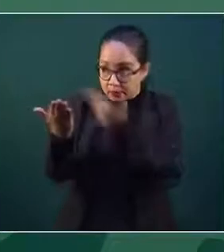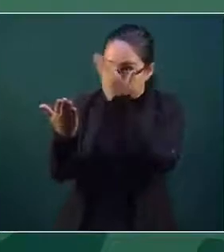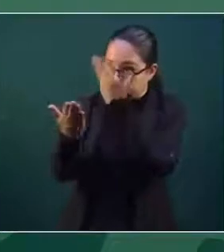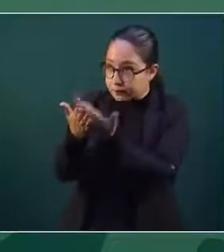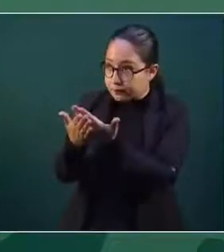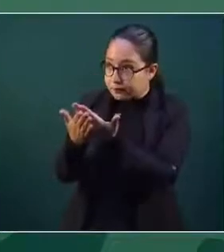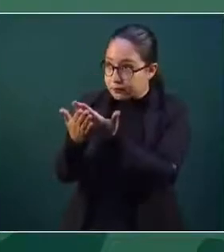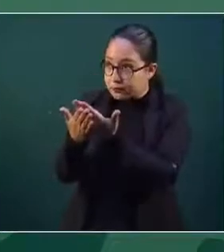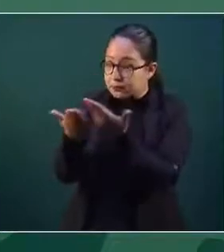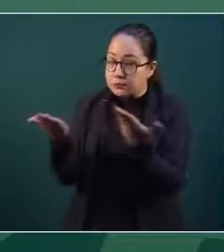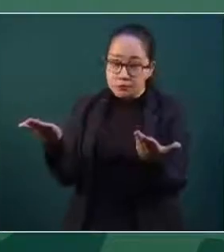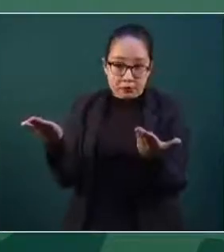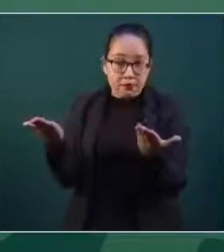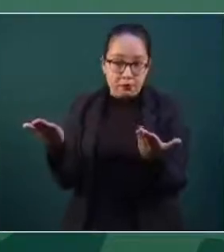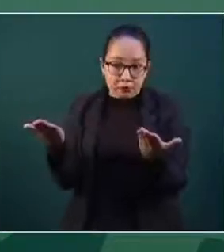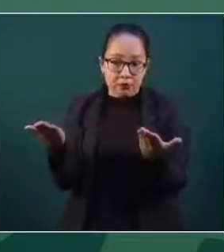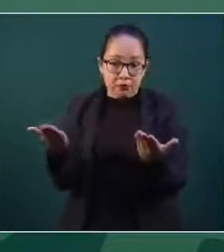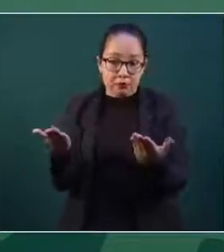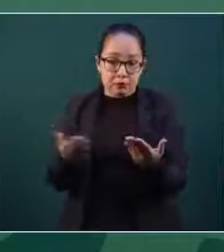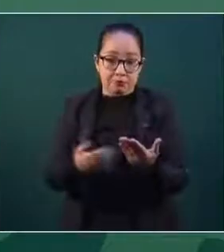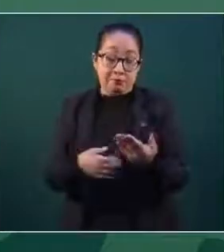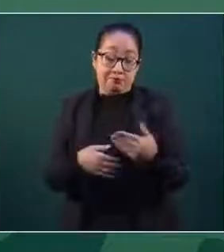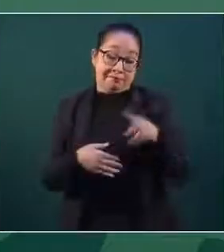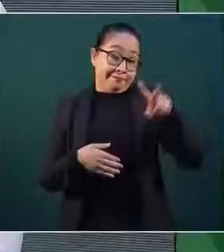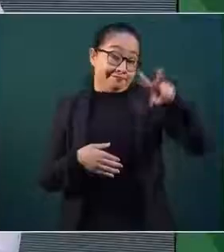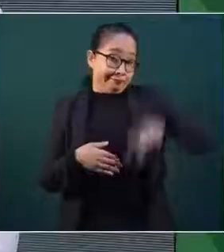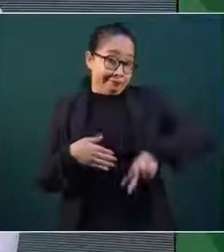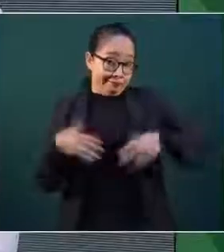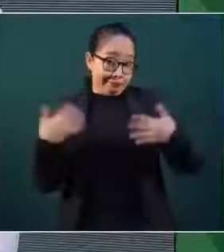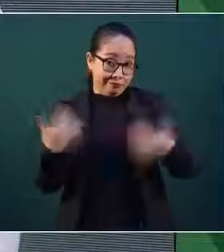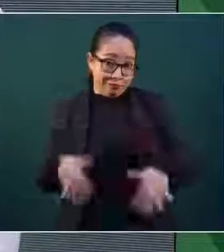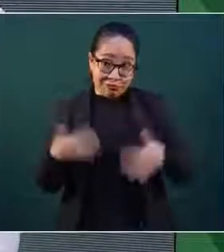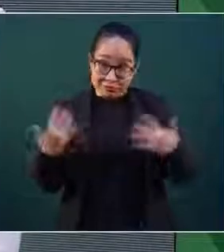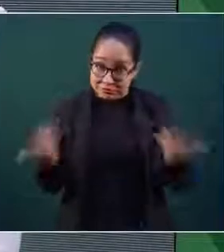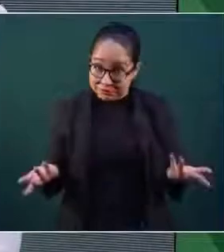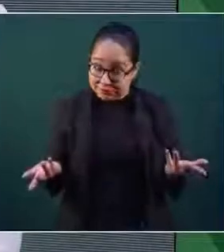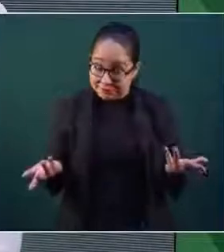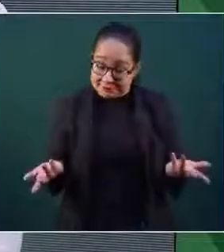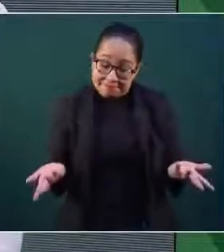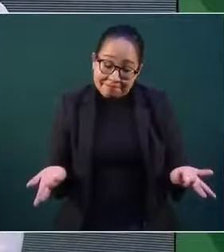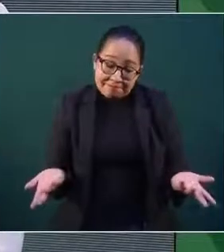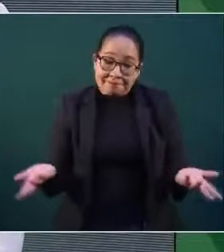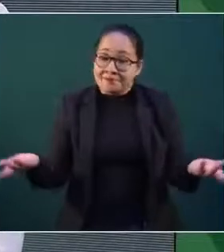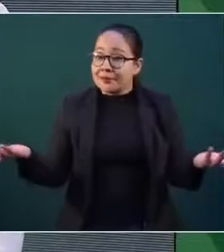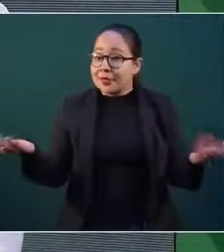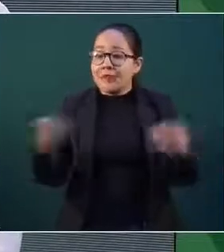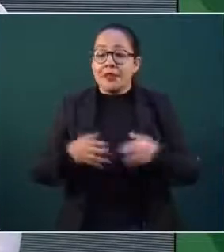porque de manera, la verdad, leguleya,